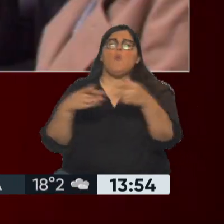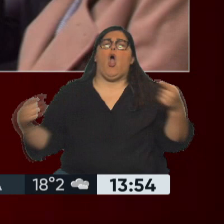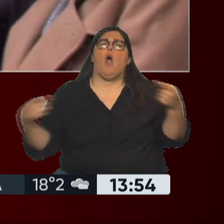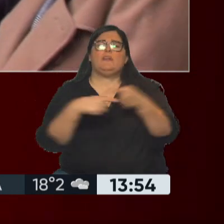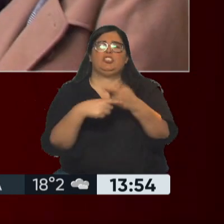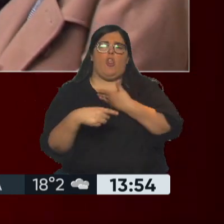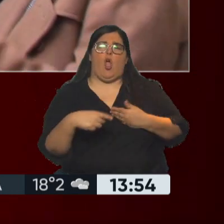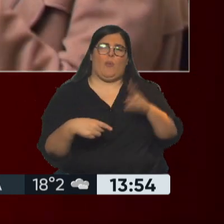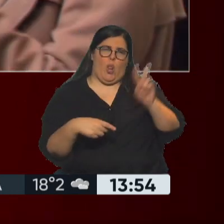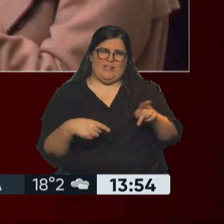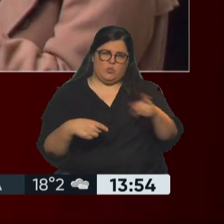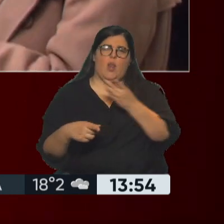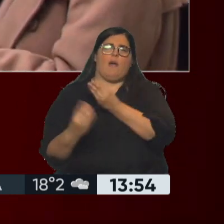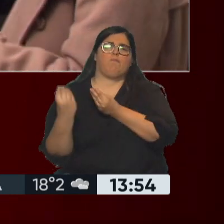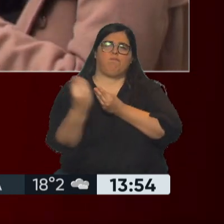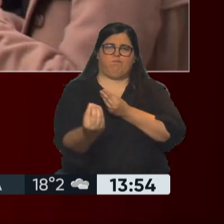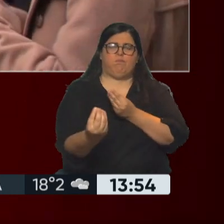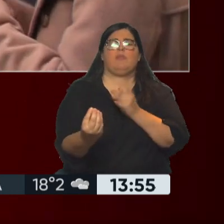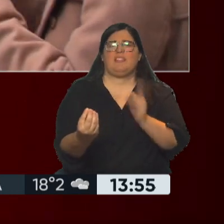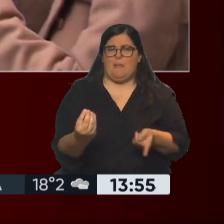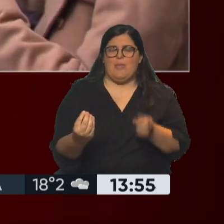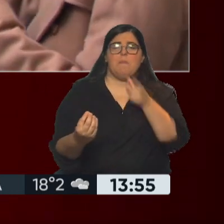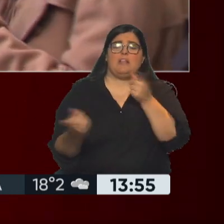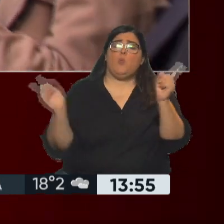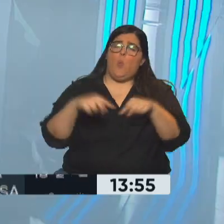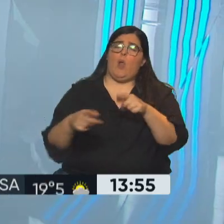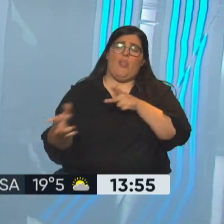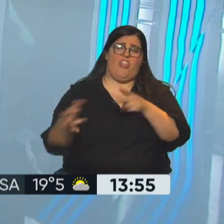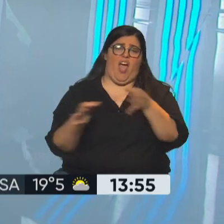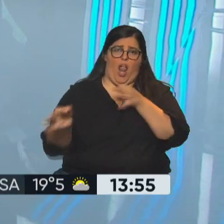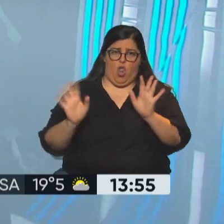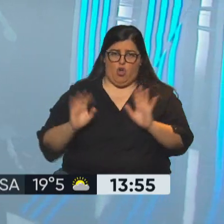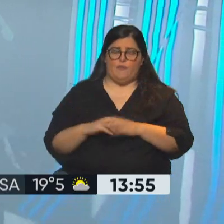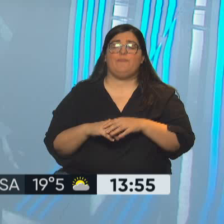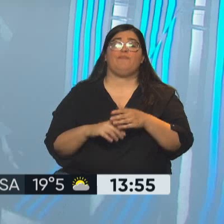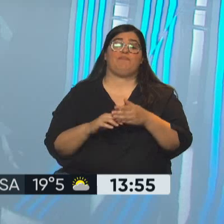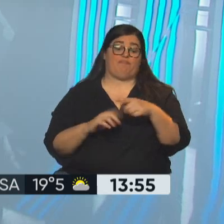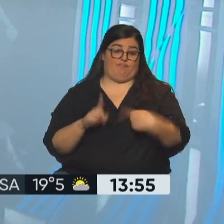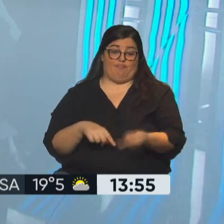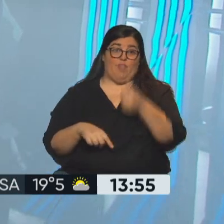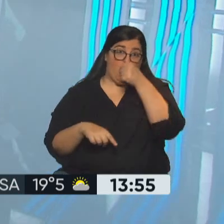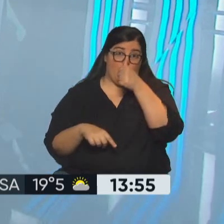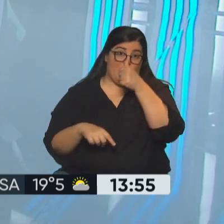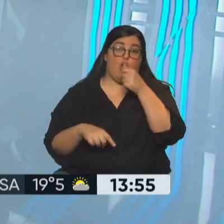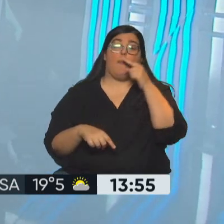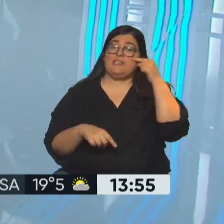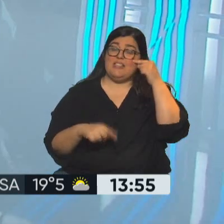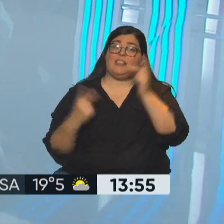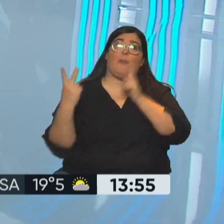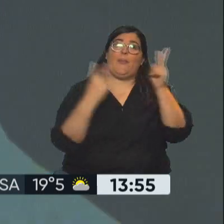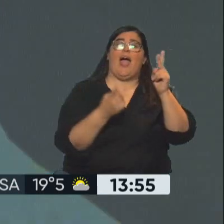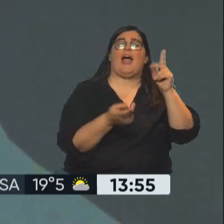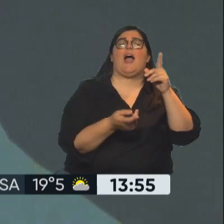indicaría que vamos hacia un escenario de reconstrucción del diálogo este domingo el presidente Alberto Fernández está viajando rumbo a Bali para